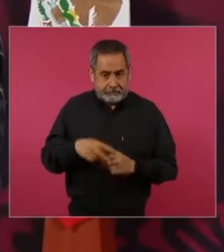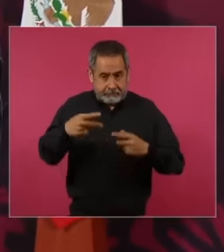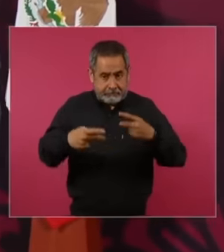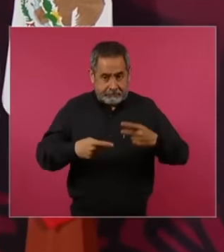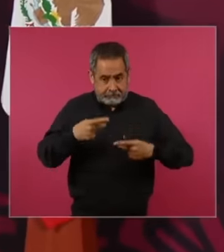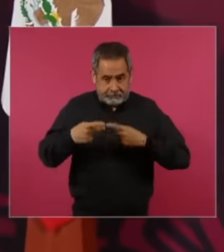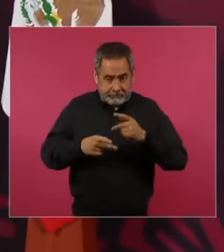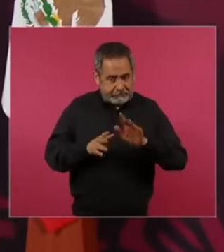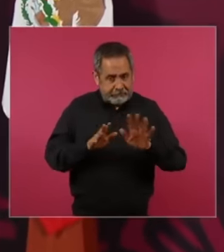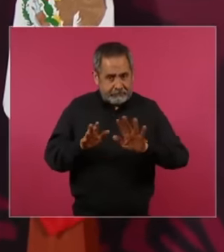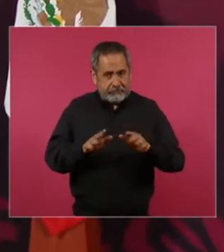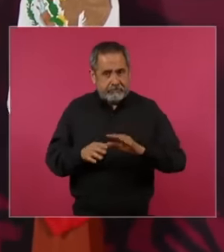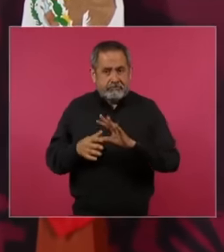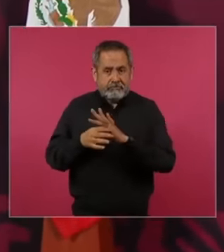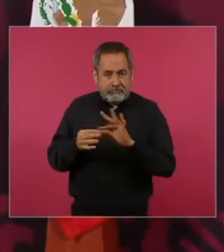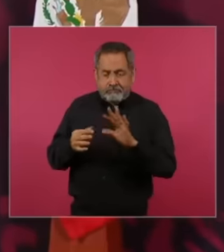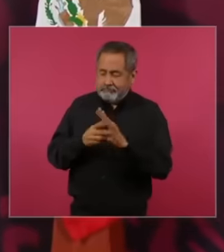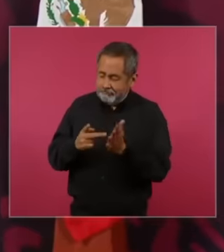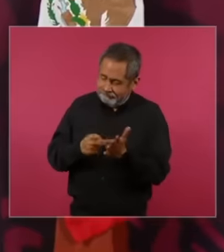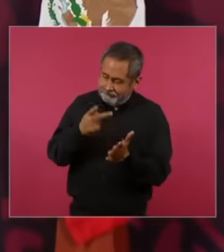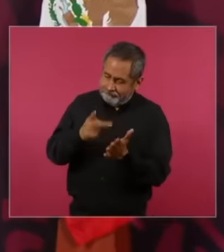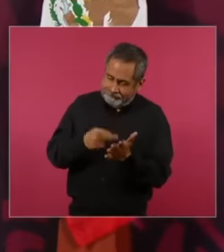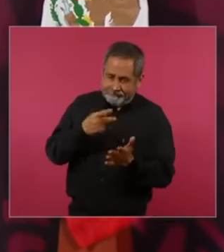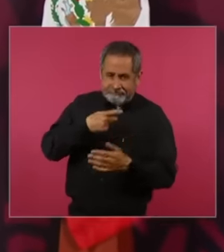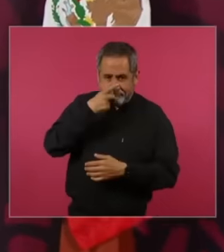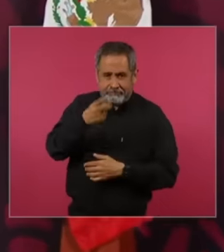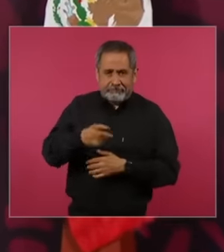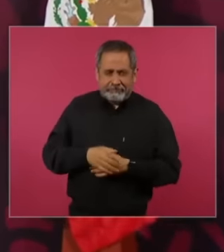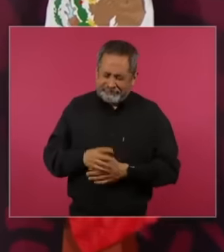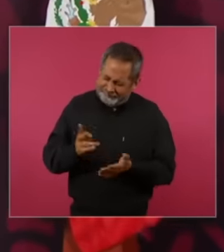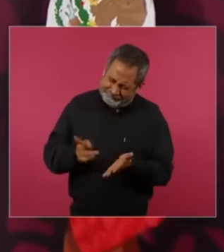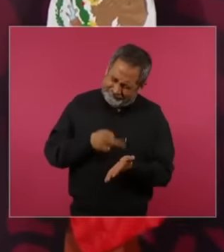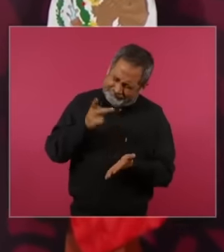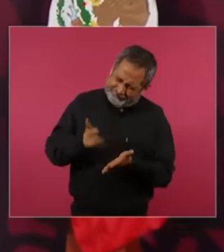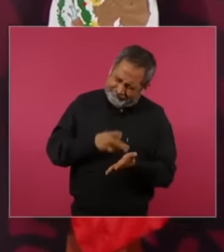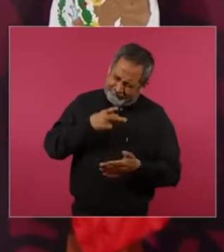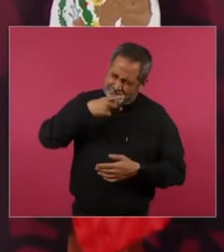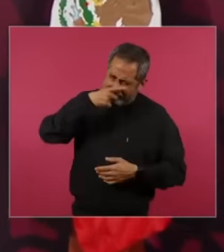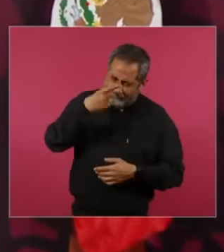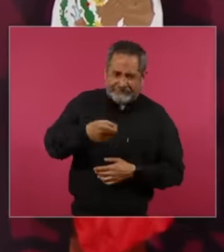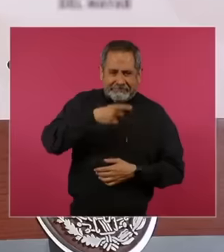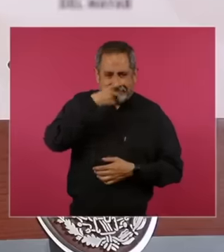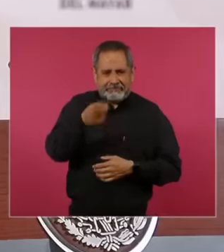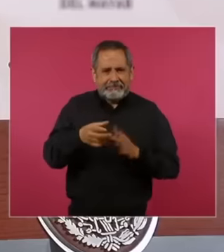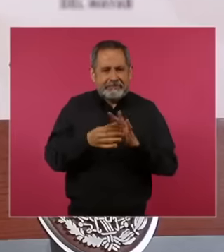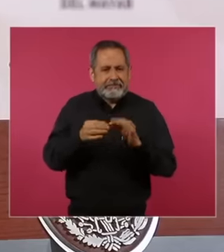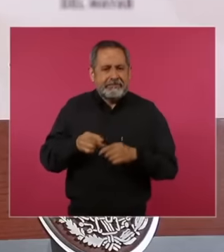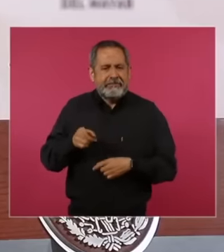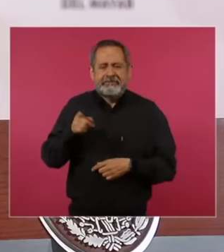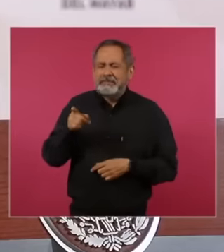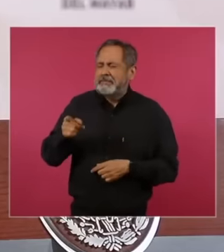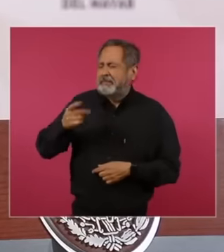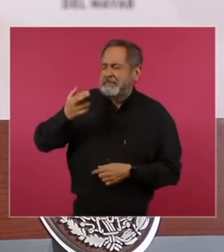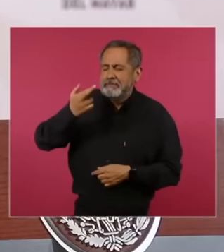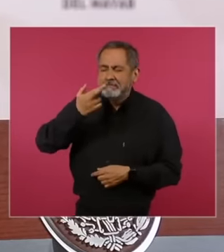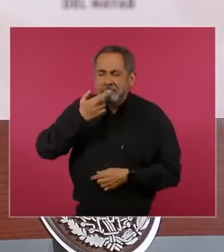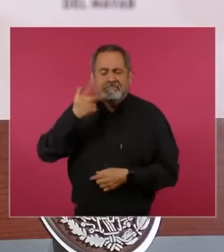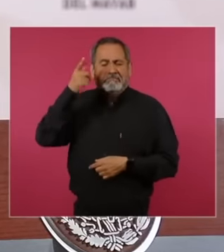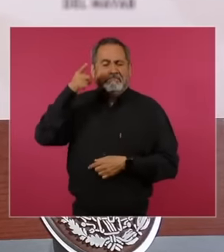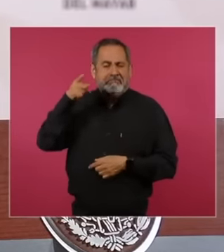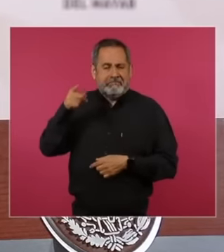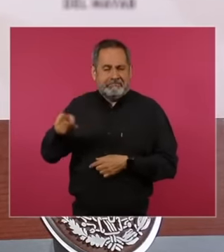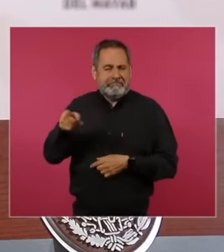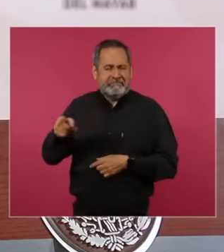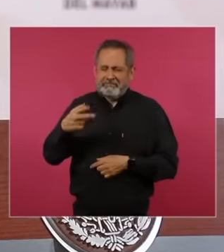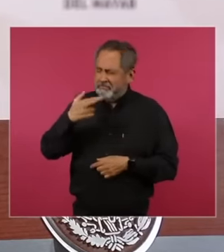preguntando sobre eso, porque voy a seguir repitiendo una y otra vez que es